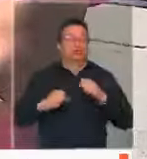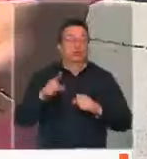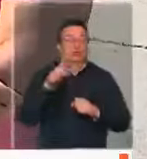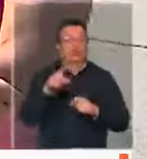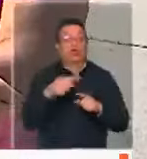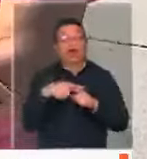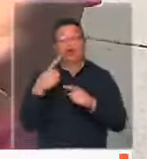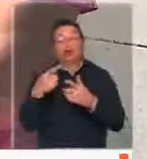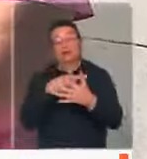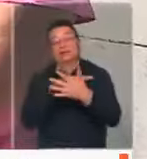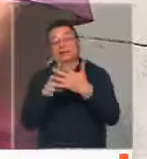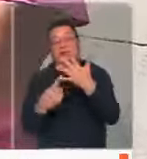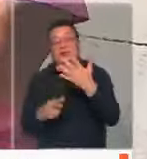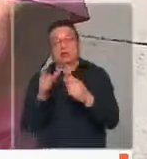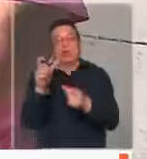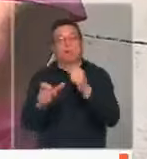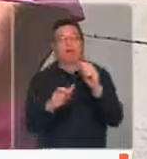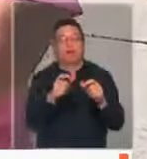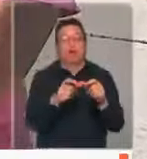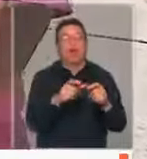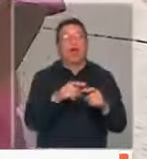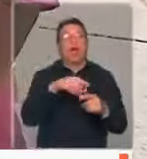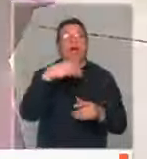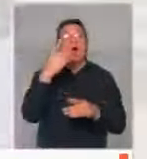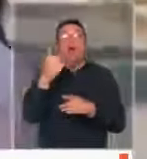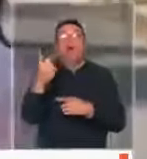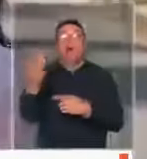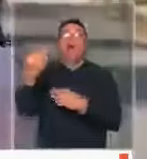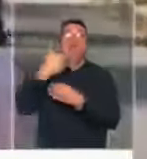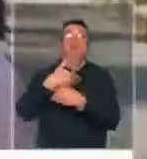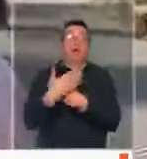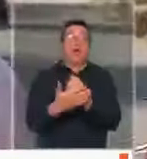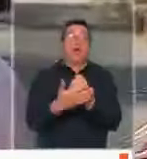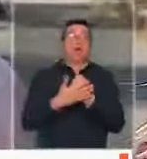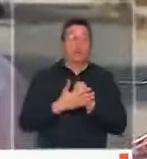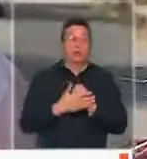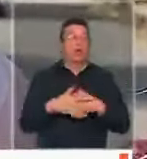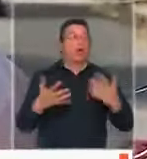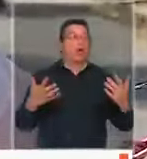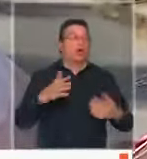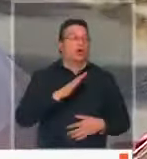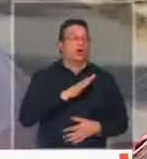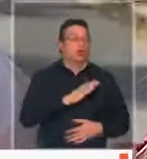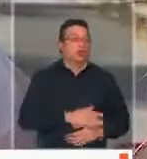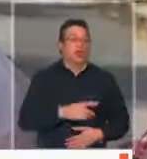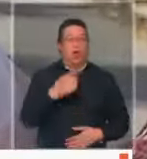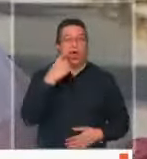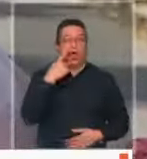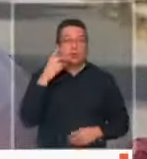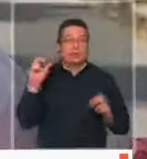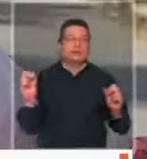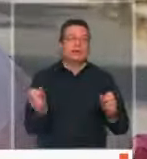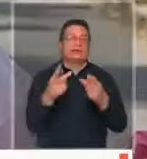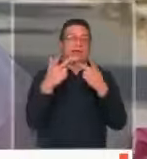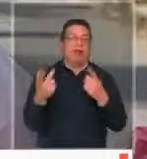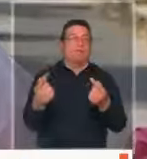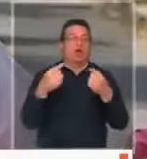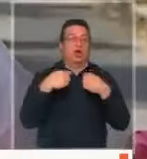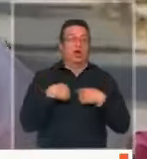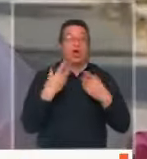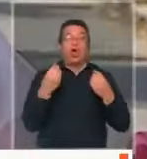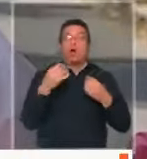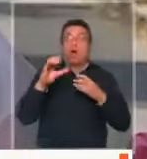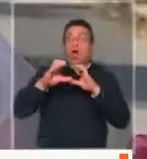a otros 5 pacientes hasta que alguien llegó en ayuda. Uy, menos mal que el caballero nos salvó la vida, porque sabéis que no sé cómo se